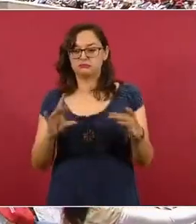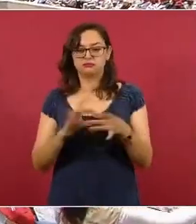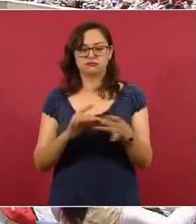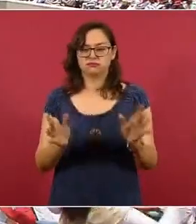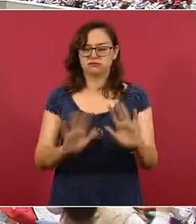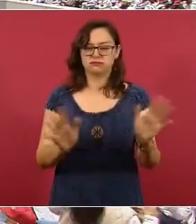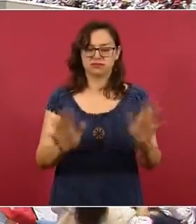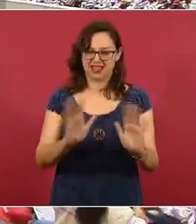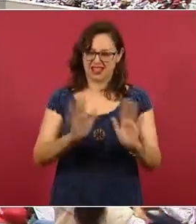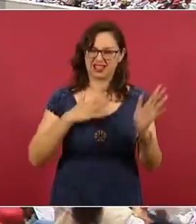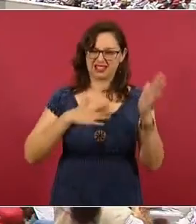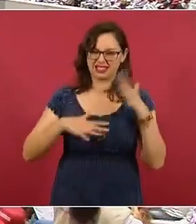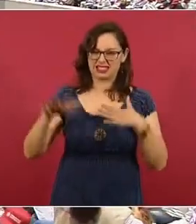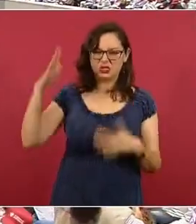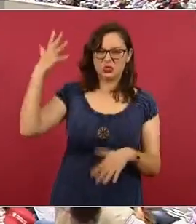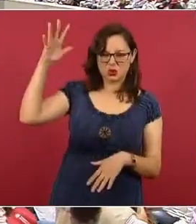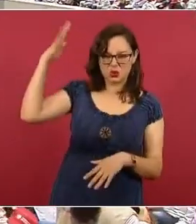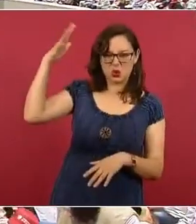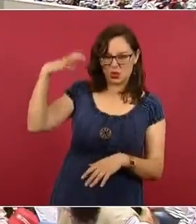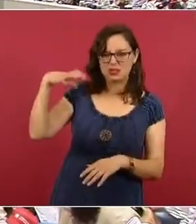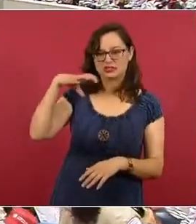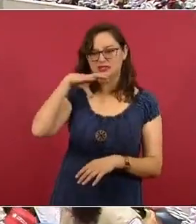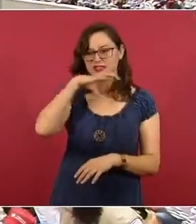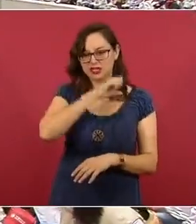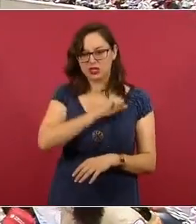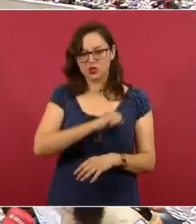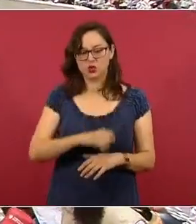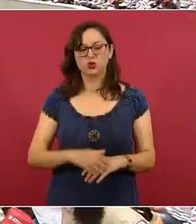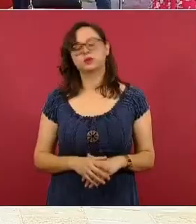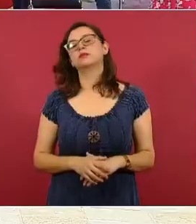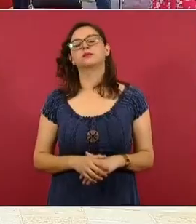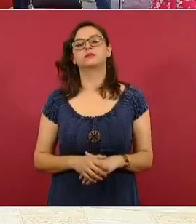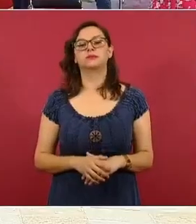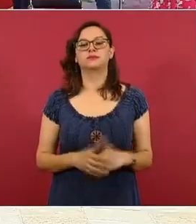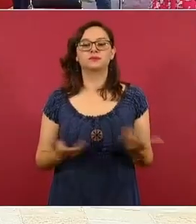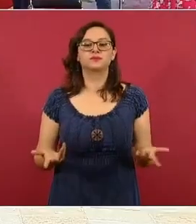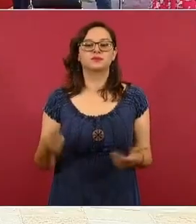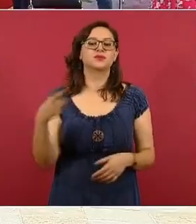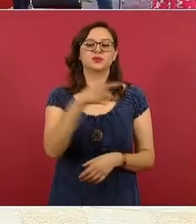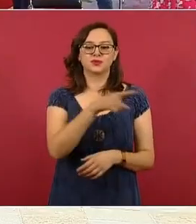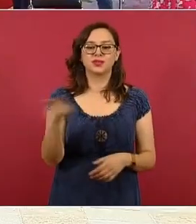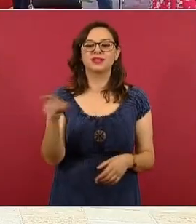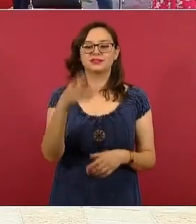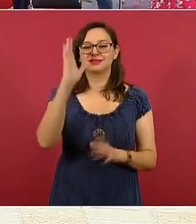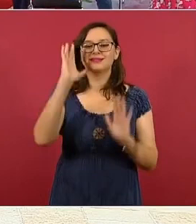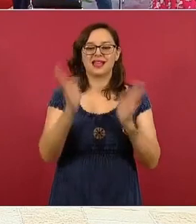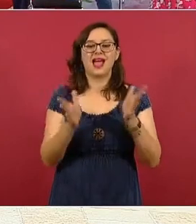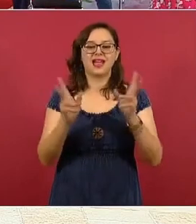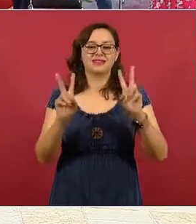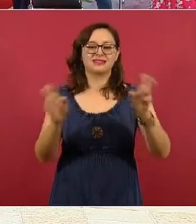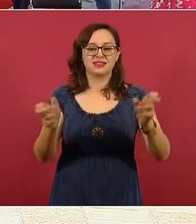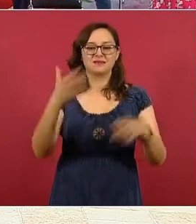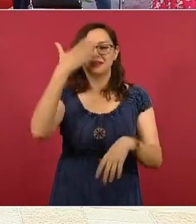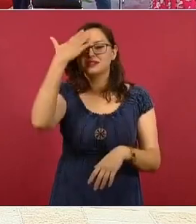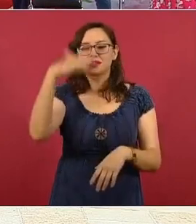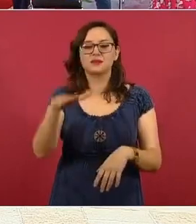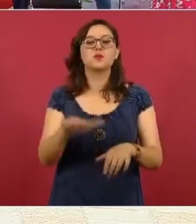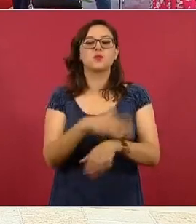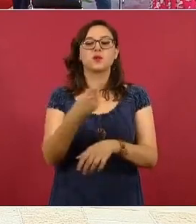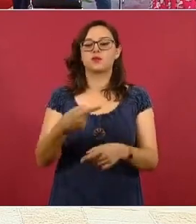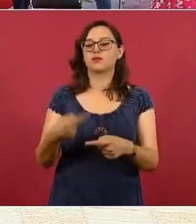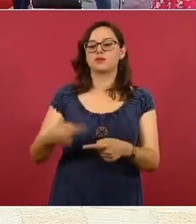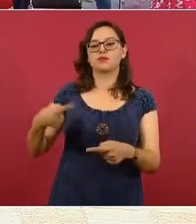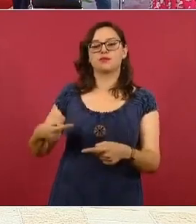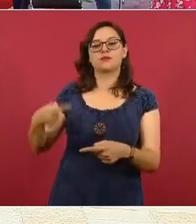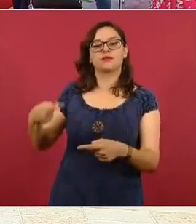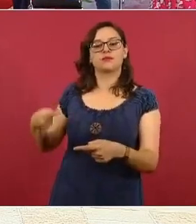yo creo que ustedes saben de lo que se trata. Ya hemos tenido 4 reuniones,